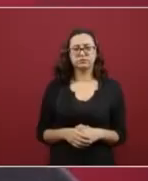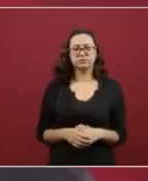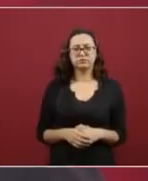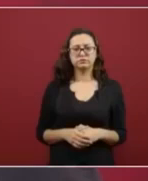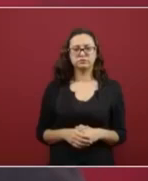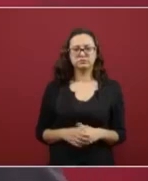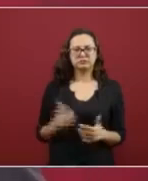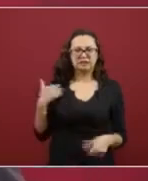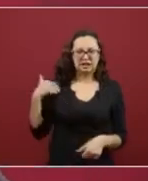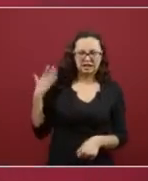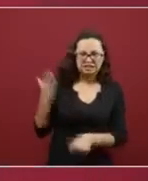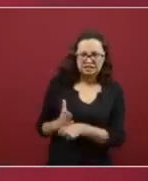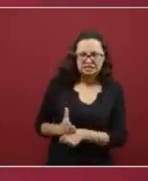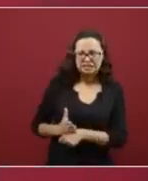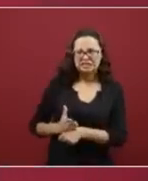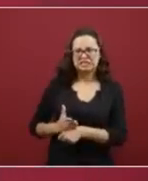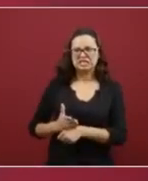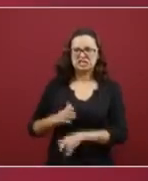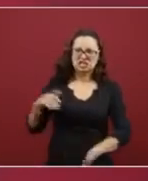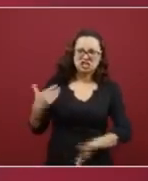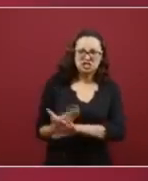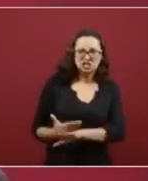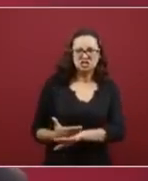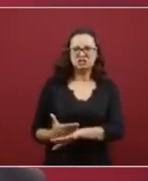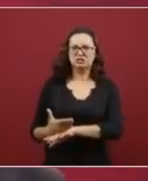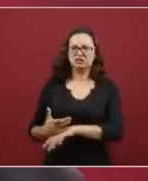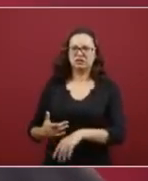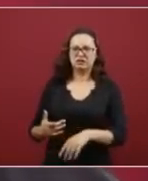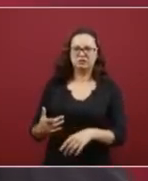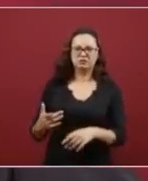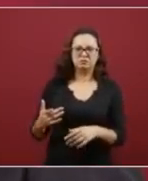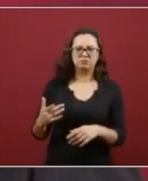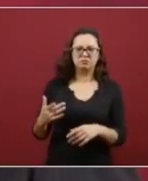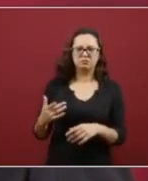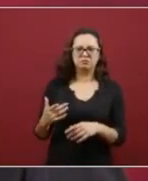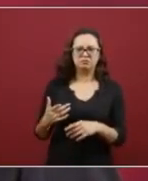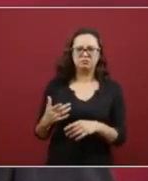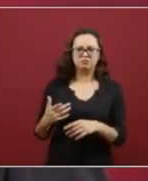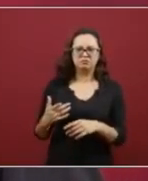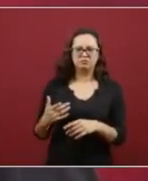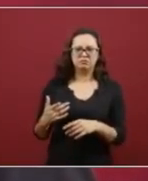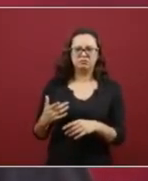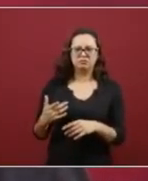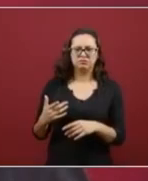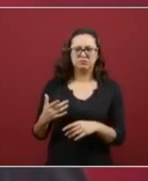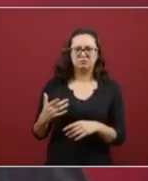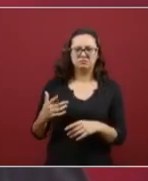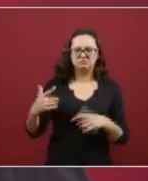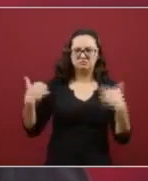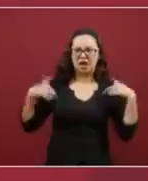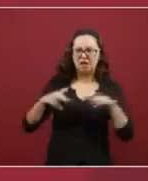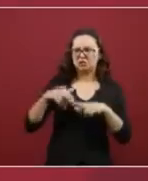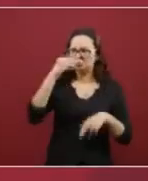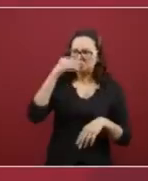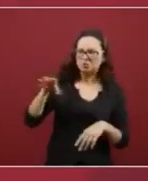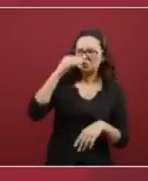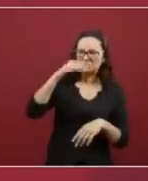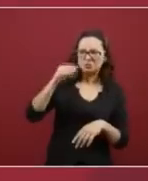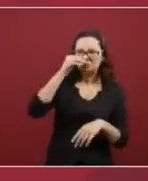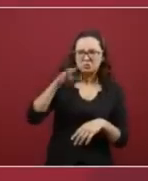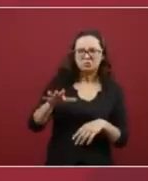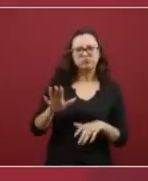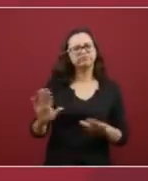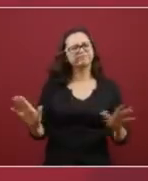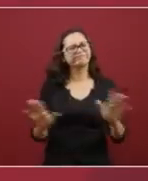punitivo, nada contrario a los maestros,